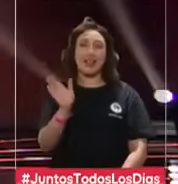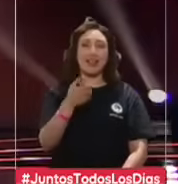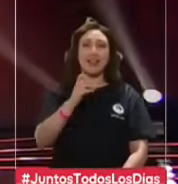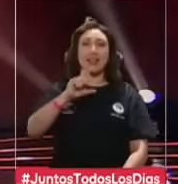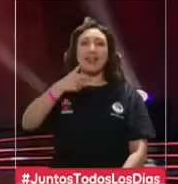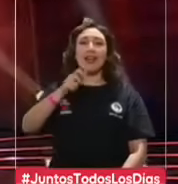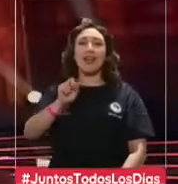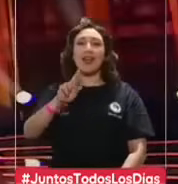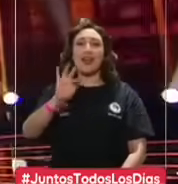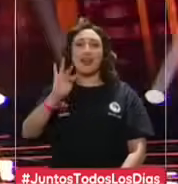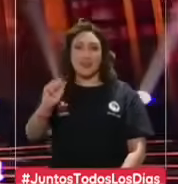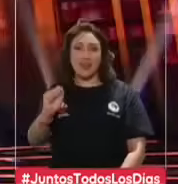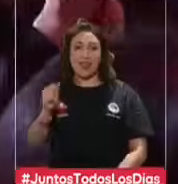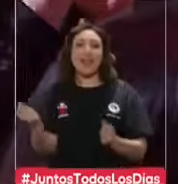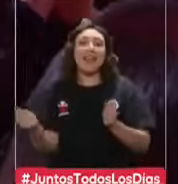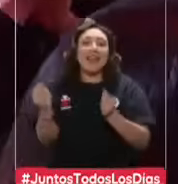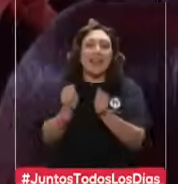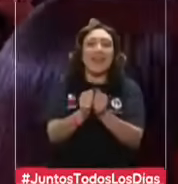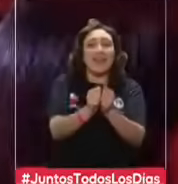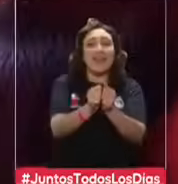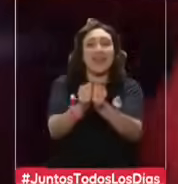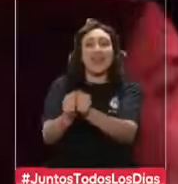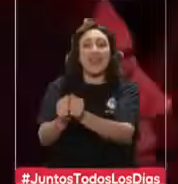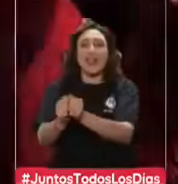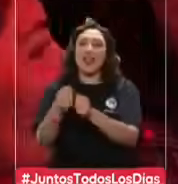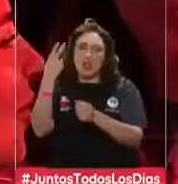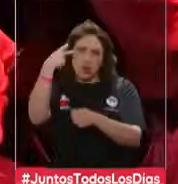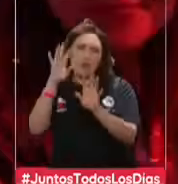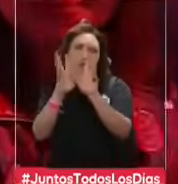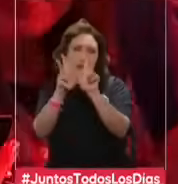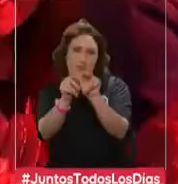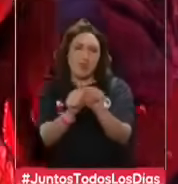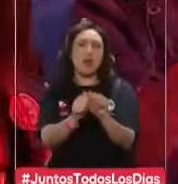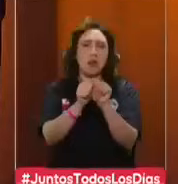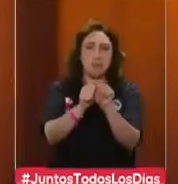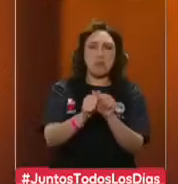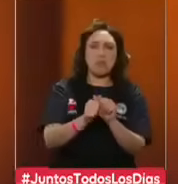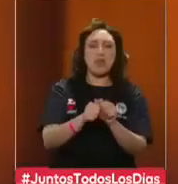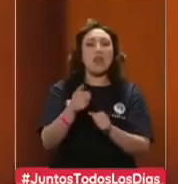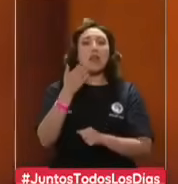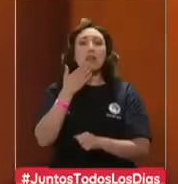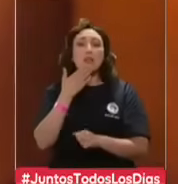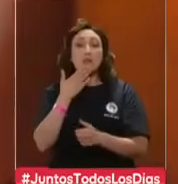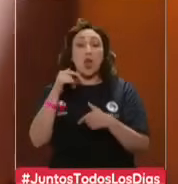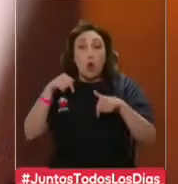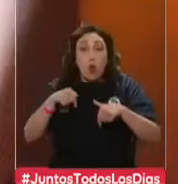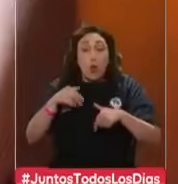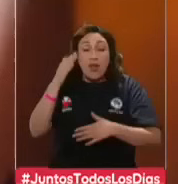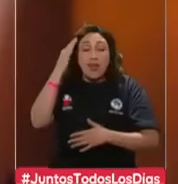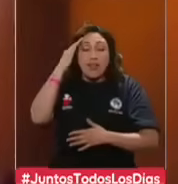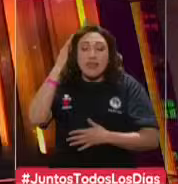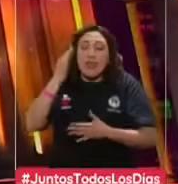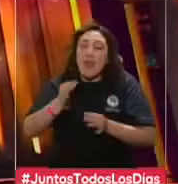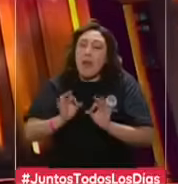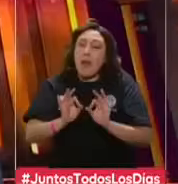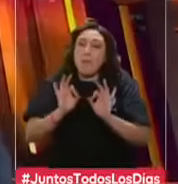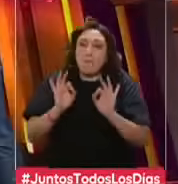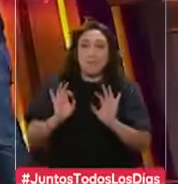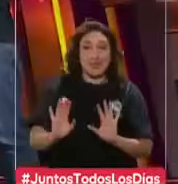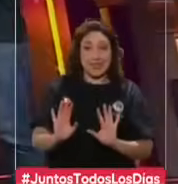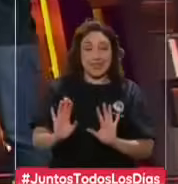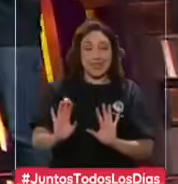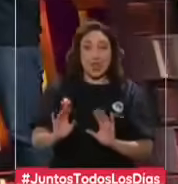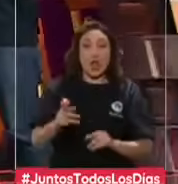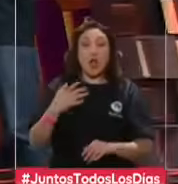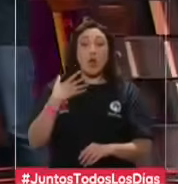Teletón. Acompañada, Lady García, de tu familia. Y además, hoy es un día especial porque este año